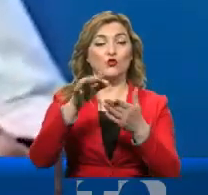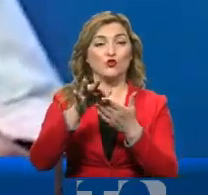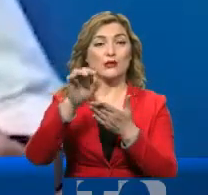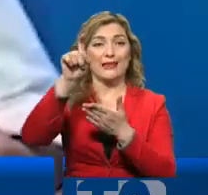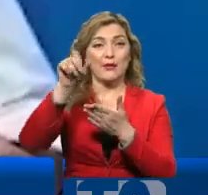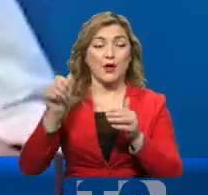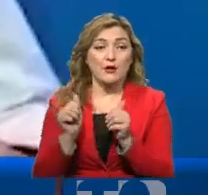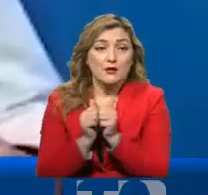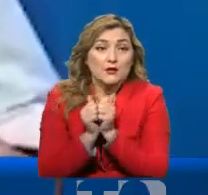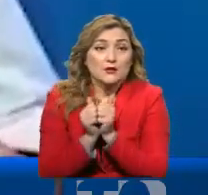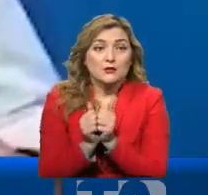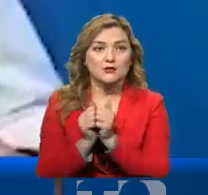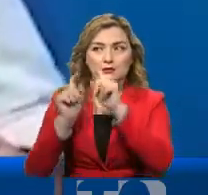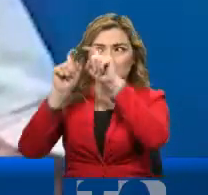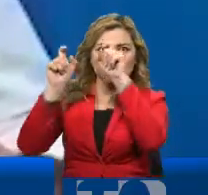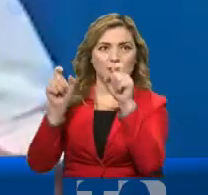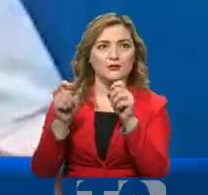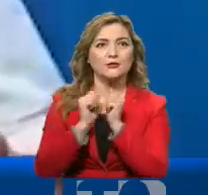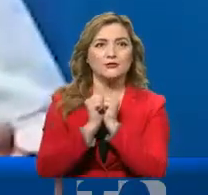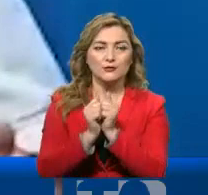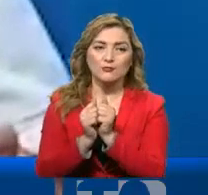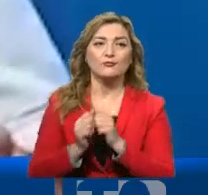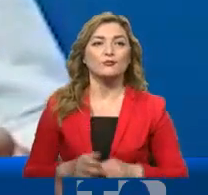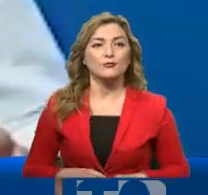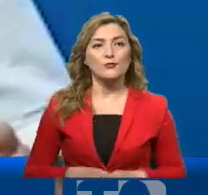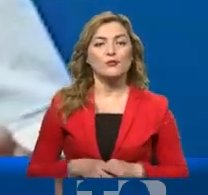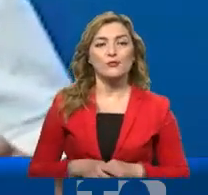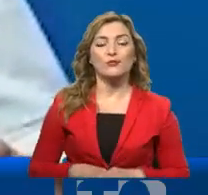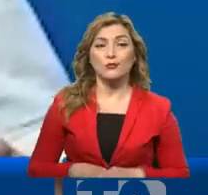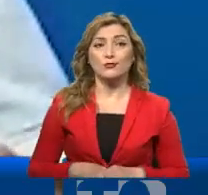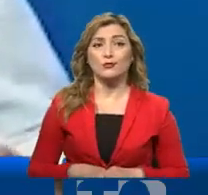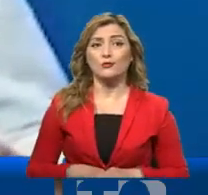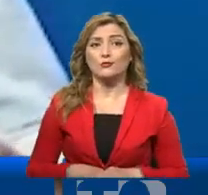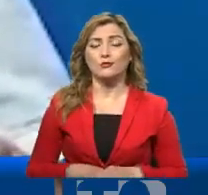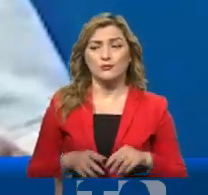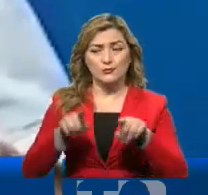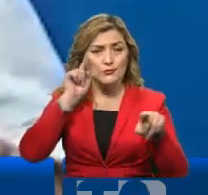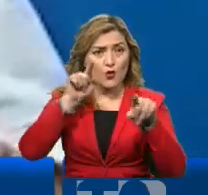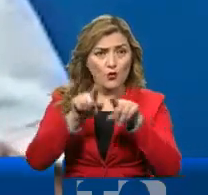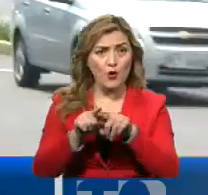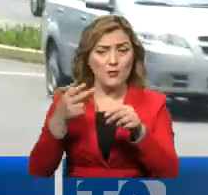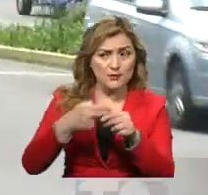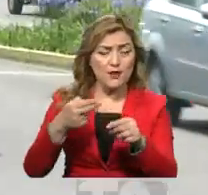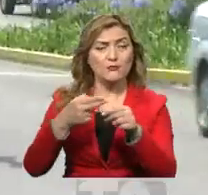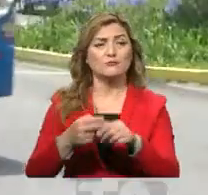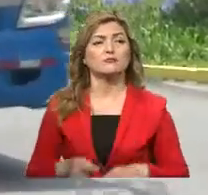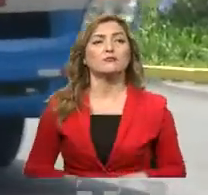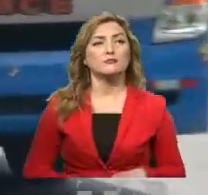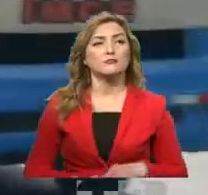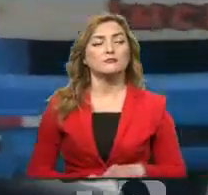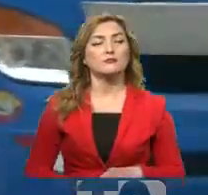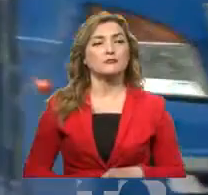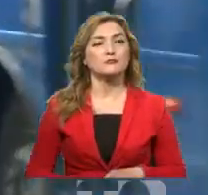unirnos entre estas operadoras de cada uno de los sectores para poder compaginar y poder participar. Tras